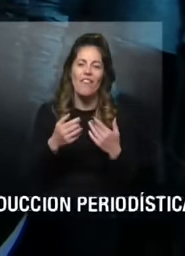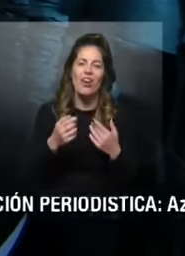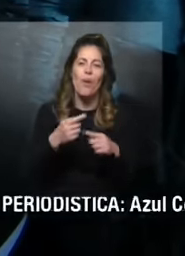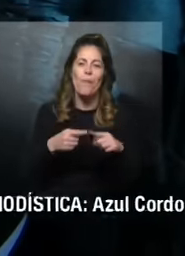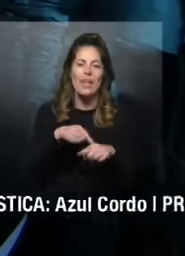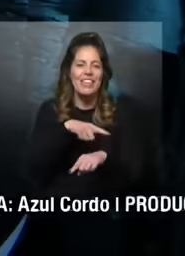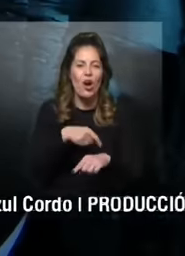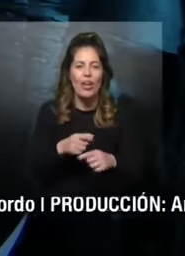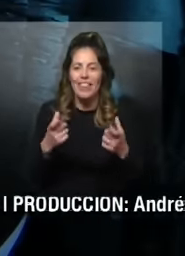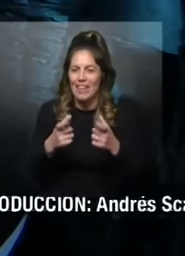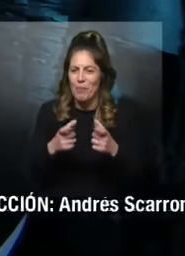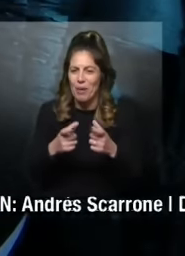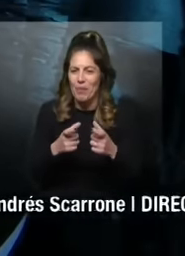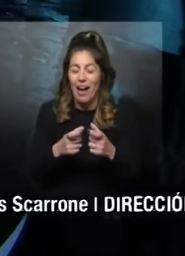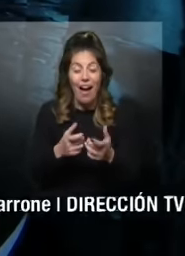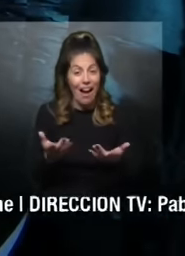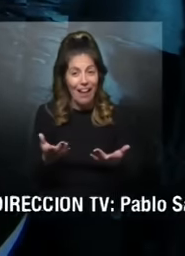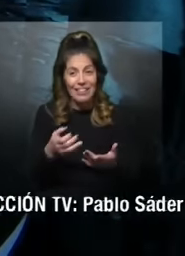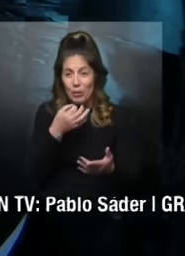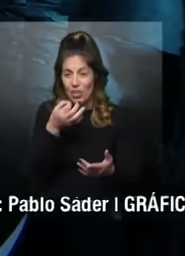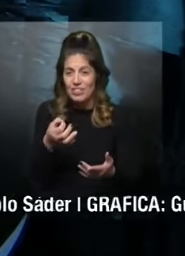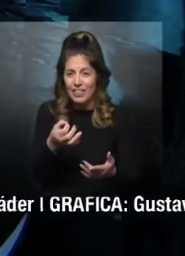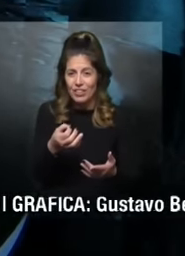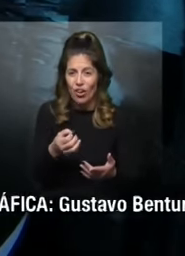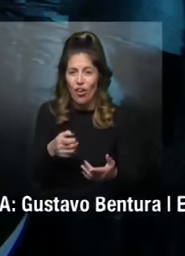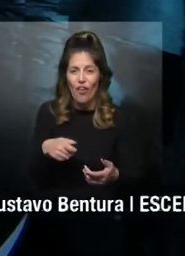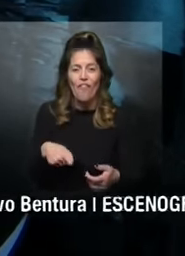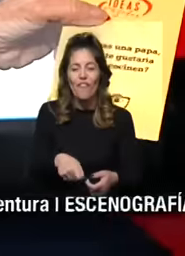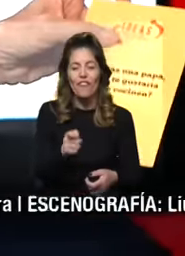diciendo, no zafó. Ah, se cocinó. Terminó diciendo, frita.